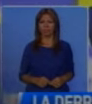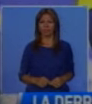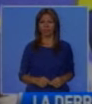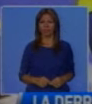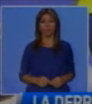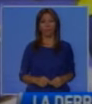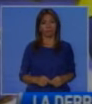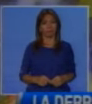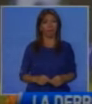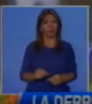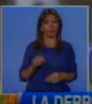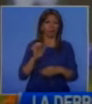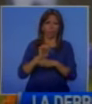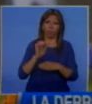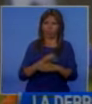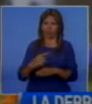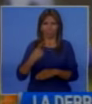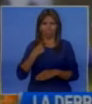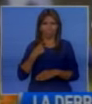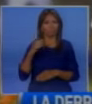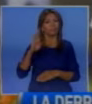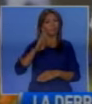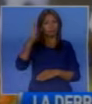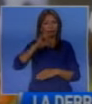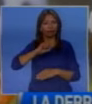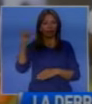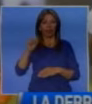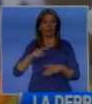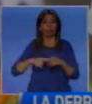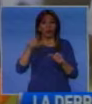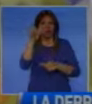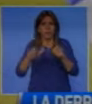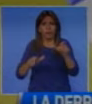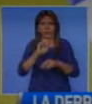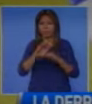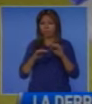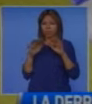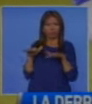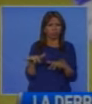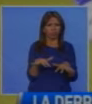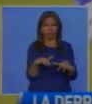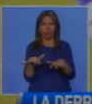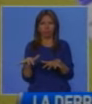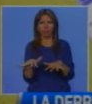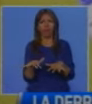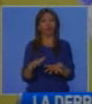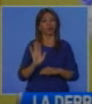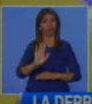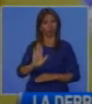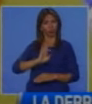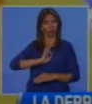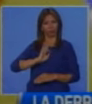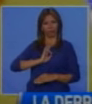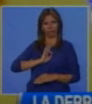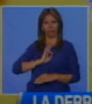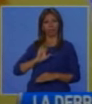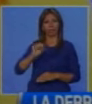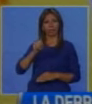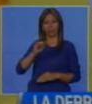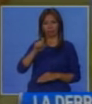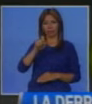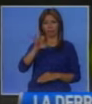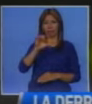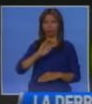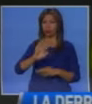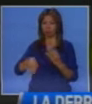Luego de caer ante Brasil, la sensación en el aficionado ecuatoriano respecto a la tricolor que dirige interinamente Sixto Bisuete es